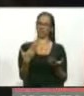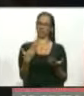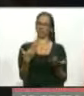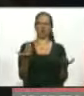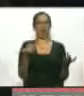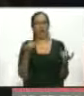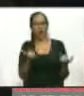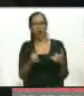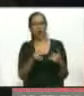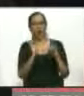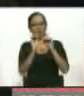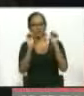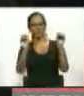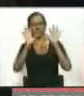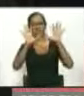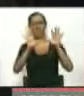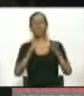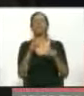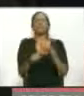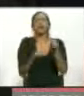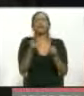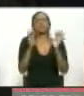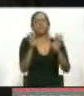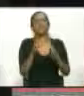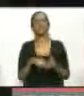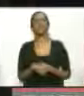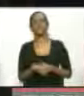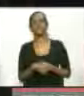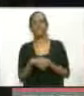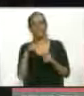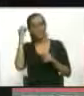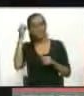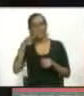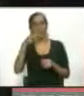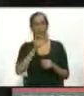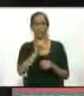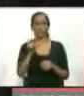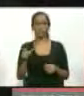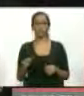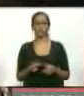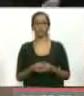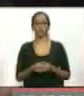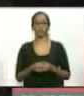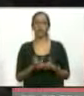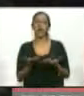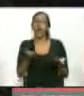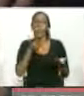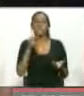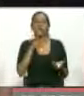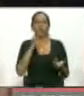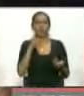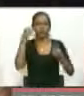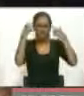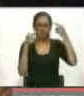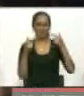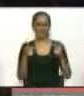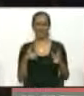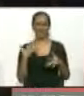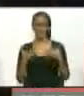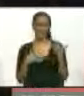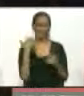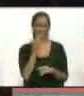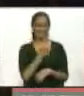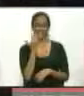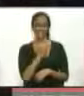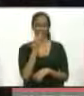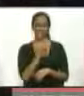llamas el 10 y el día que vas a hacer y vamos a ir conectando la gente es solo también o sea a nivel político el chavismo está gozando como